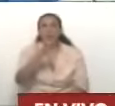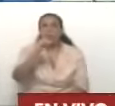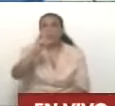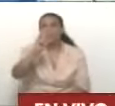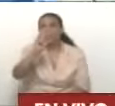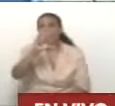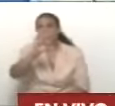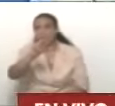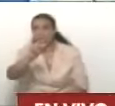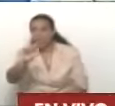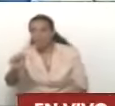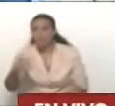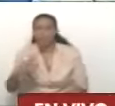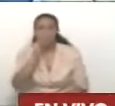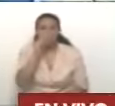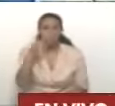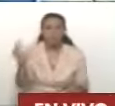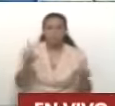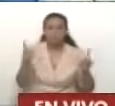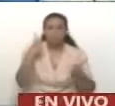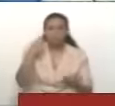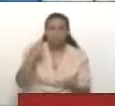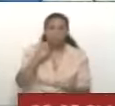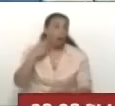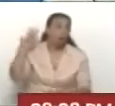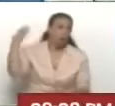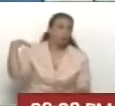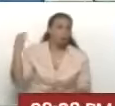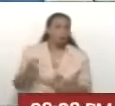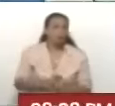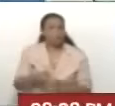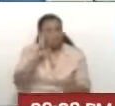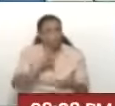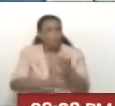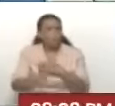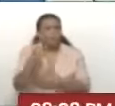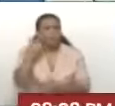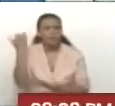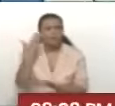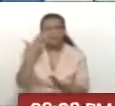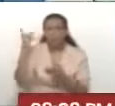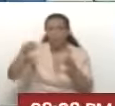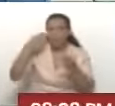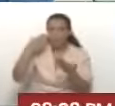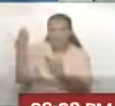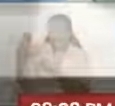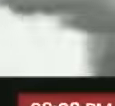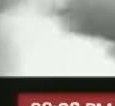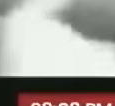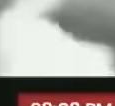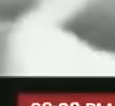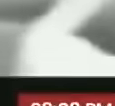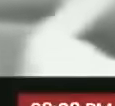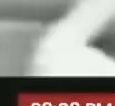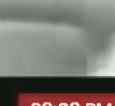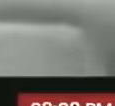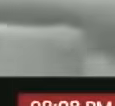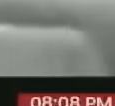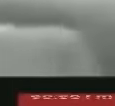algo en esa época que hoy en día tiene una gran vigencia. Yo quisiera que usted lo viera, presidente. Para ver. Vamos a verlo.